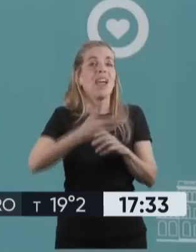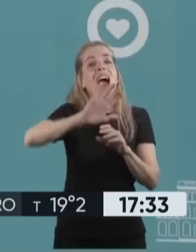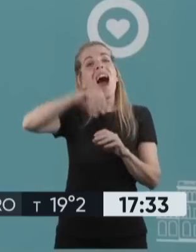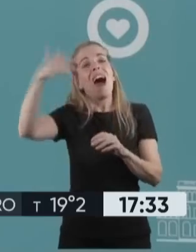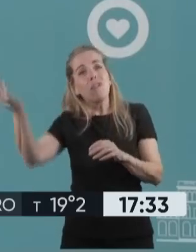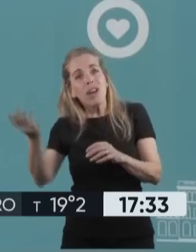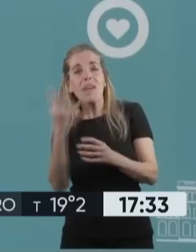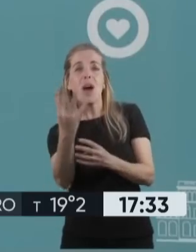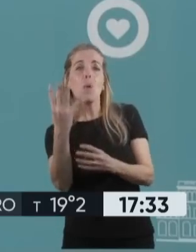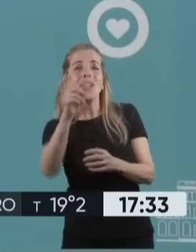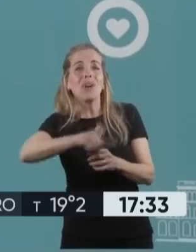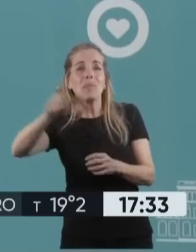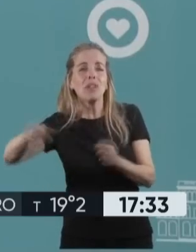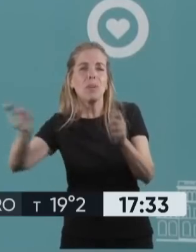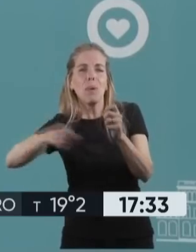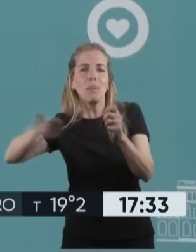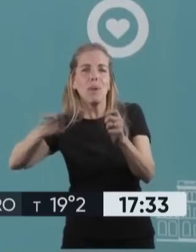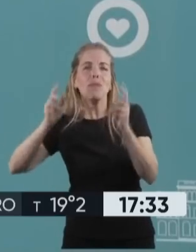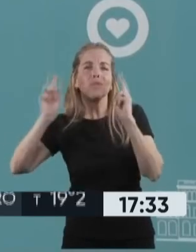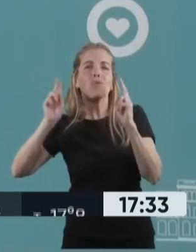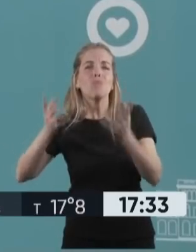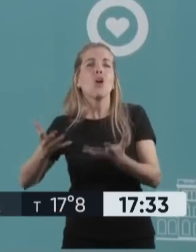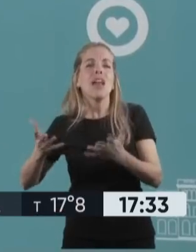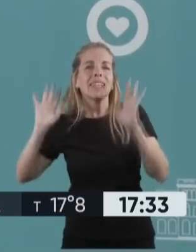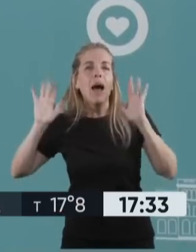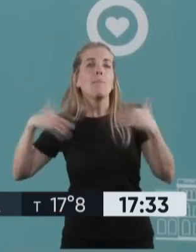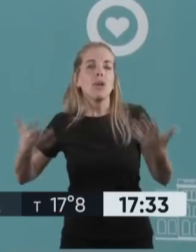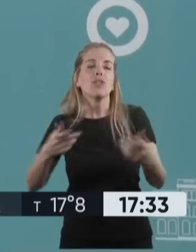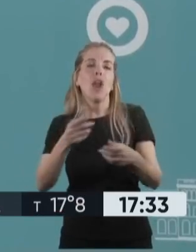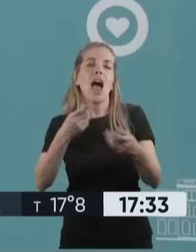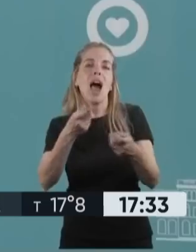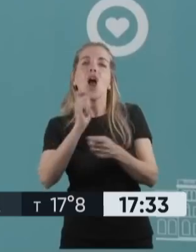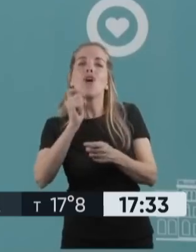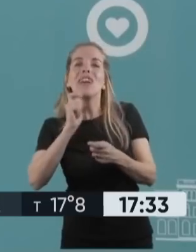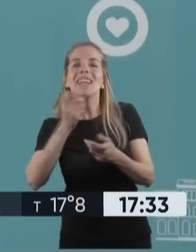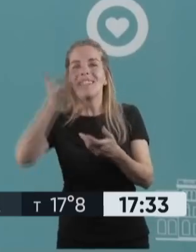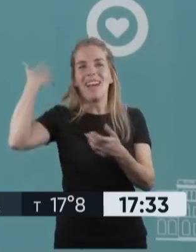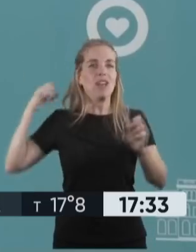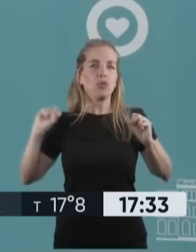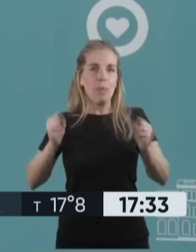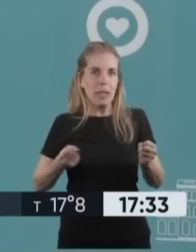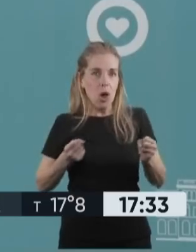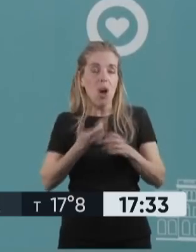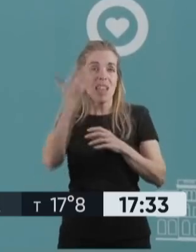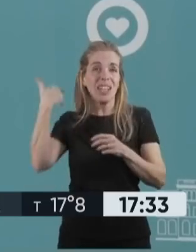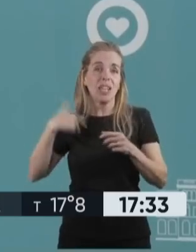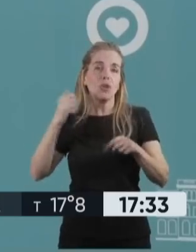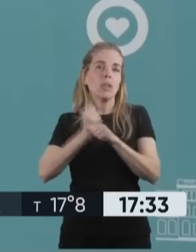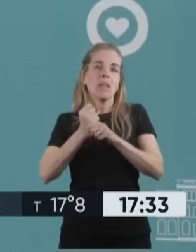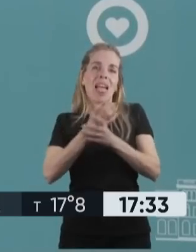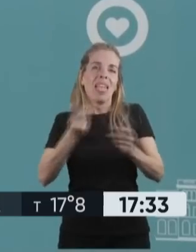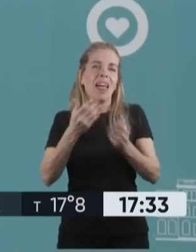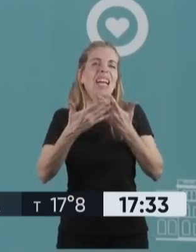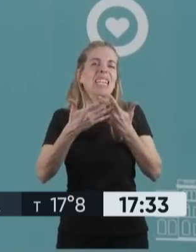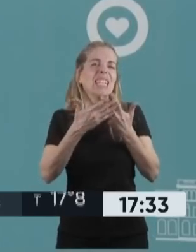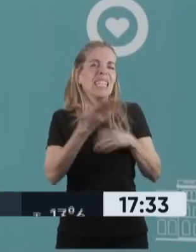hacían mucho barullo, lo cual hacía muy difícil que nosotros nos escucháramos, y ayer salí de la Casa de Gobierno tarde y entiendo que si no eran 4